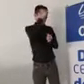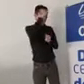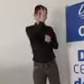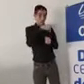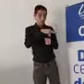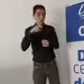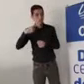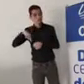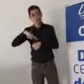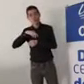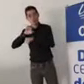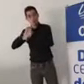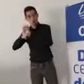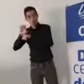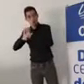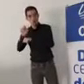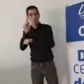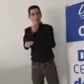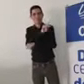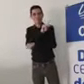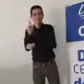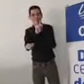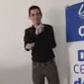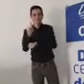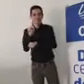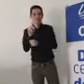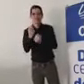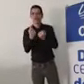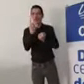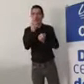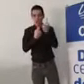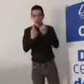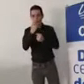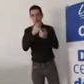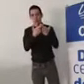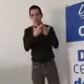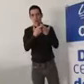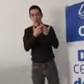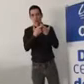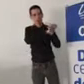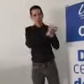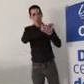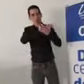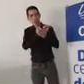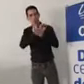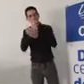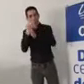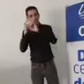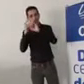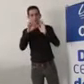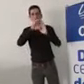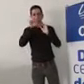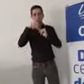disparidades regionales, es muy distinto a lo que ocurre en Monterrey, a lo que ocurre en la península de Yucatán, lo que ocurre en Oaxaca, en